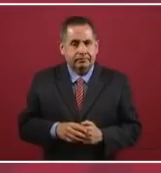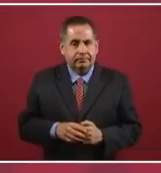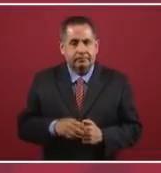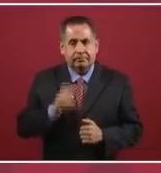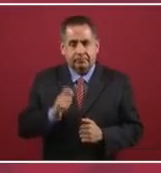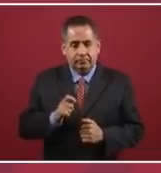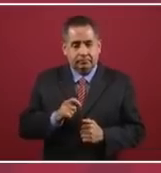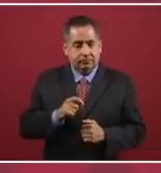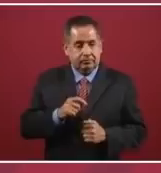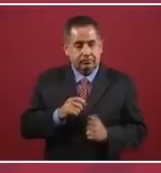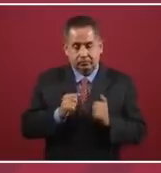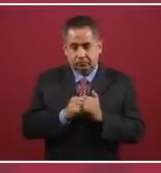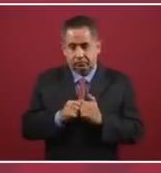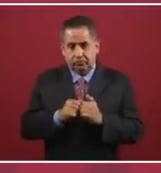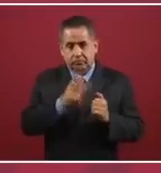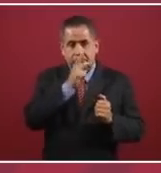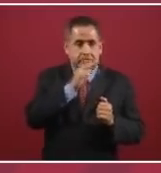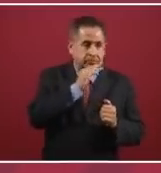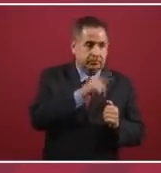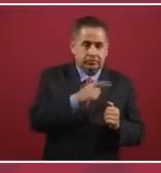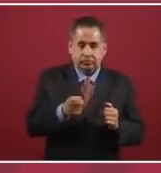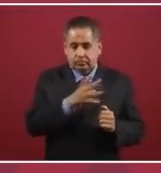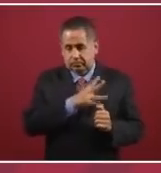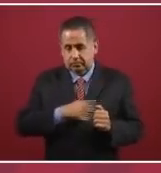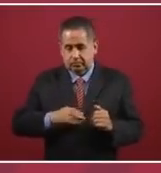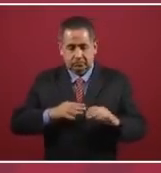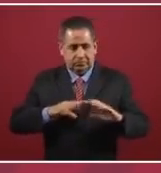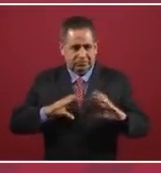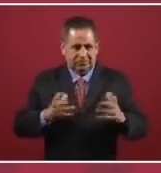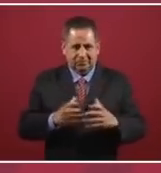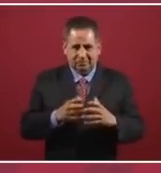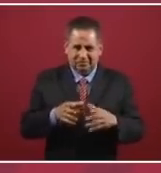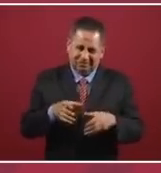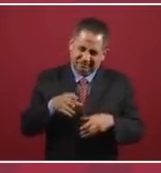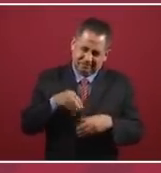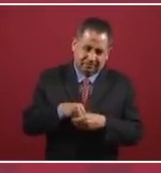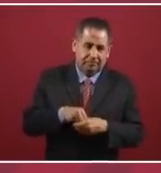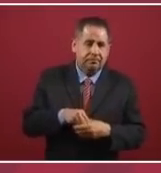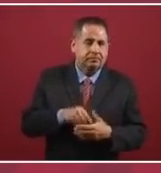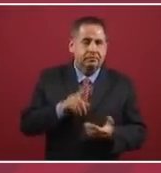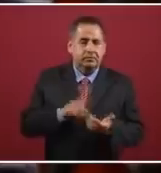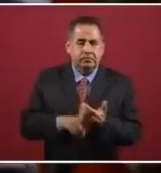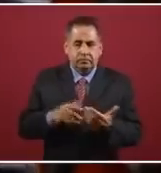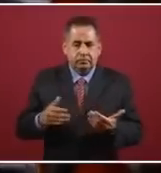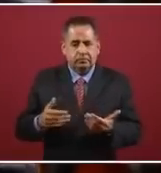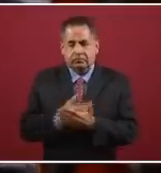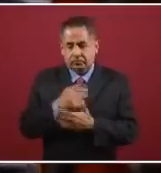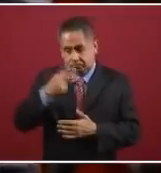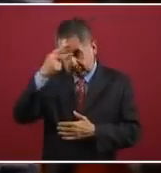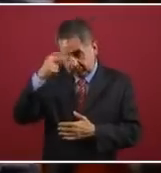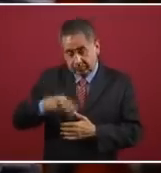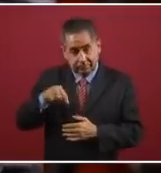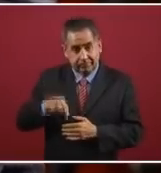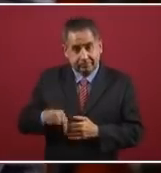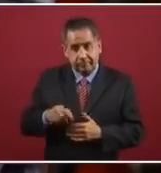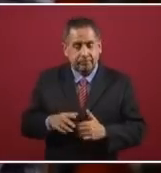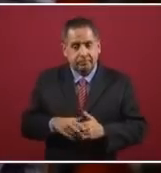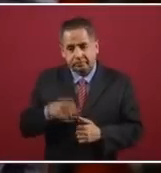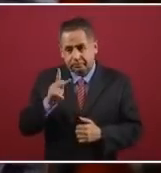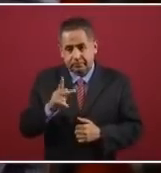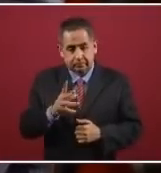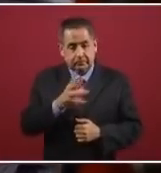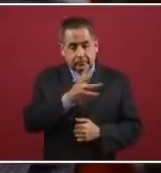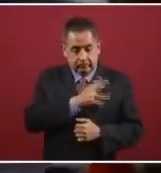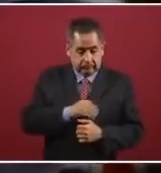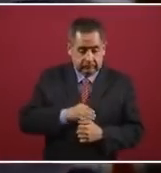quienes son hijos de mexicanos y de los que nacieron en México, pero los